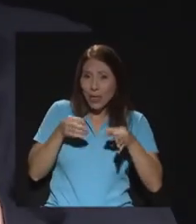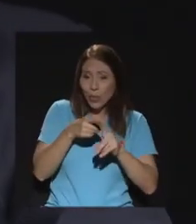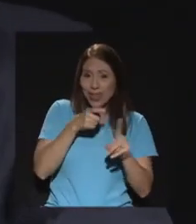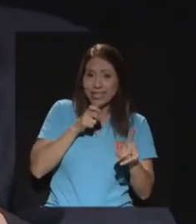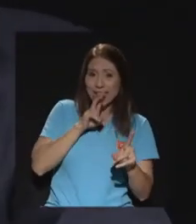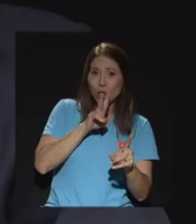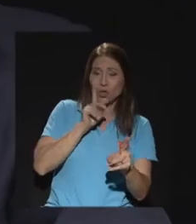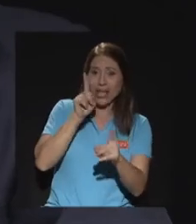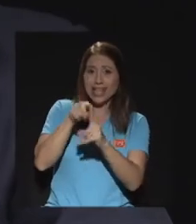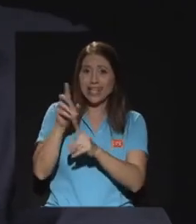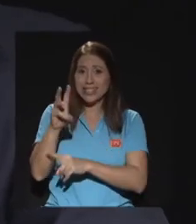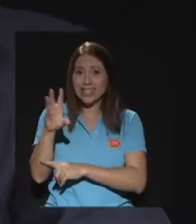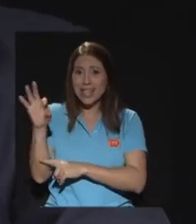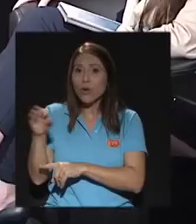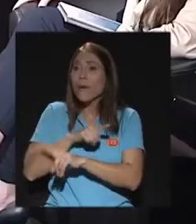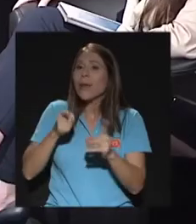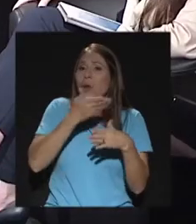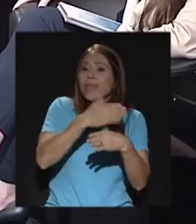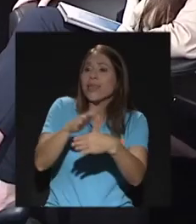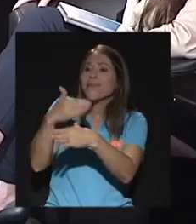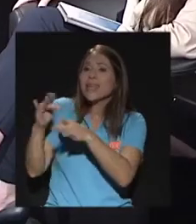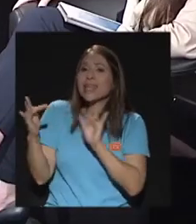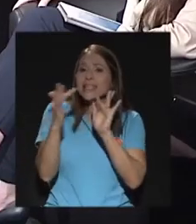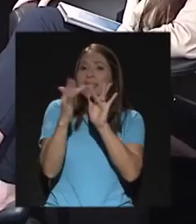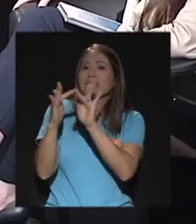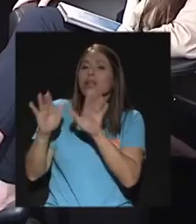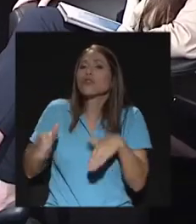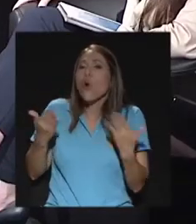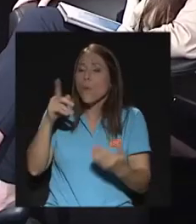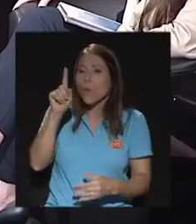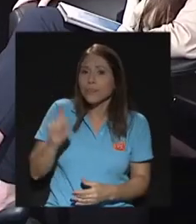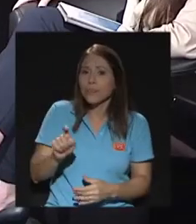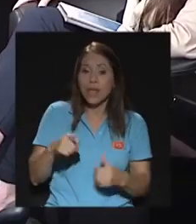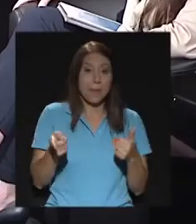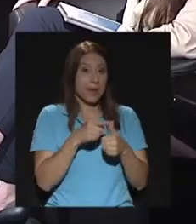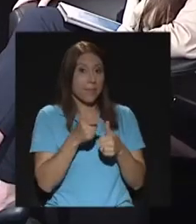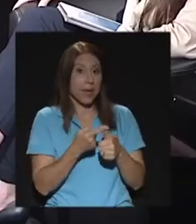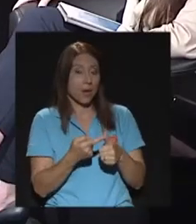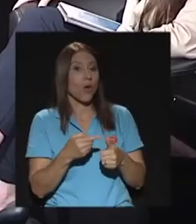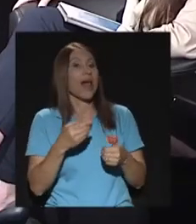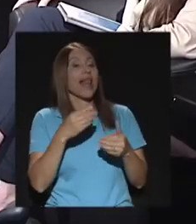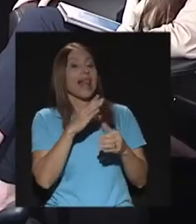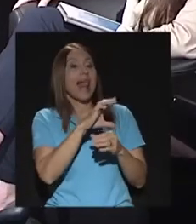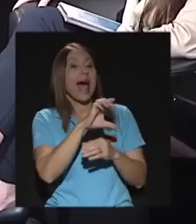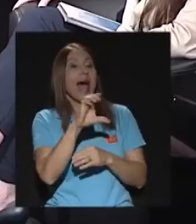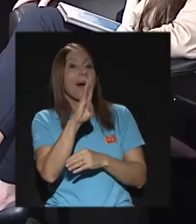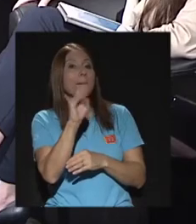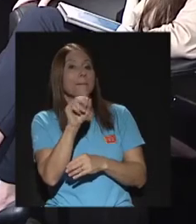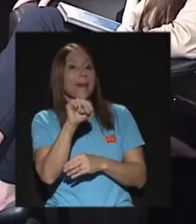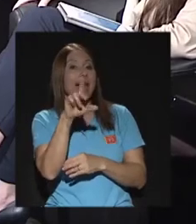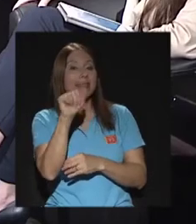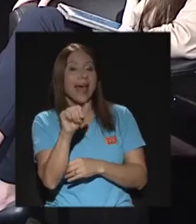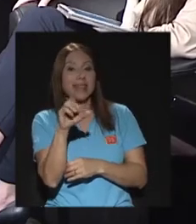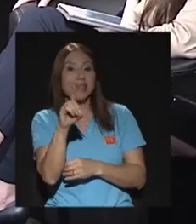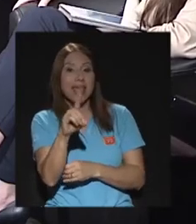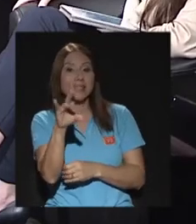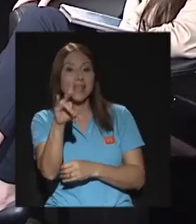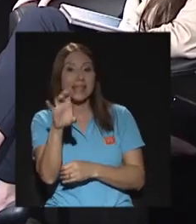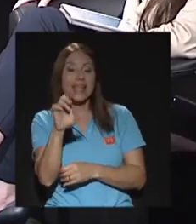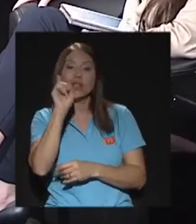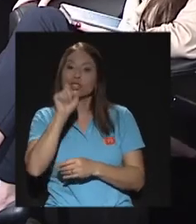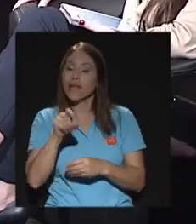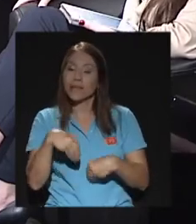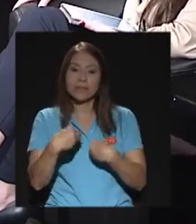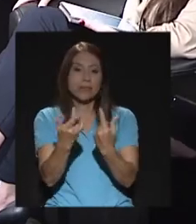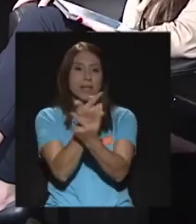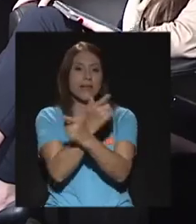debe dividirse el espectro? Bueno, primero hay que volver, liberar la banda de 700, porque eso ya es una decisión del Poder